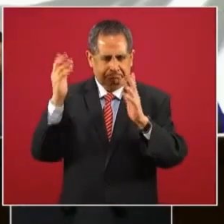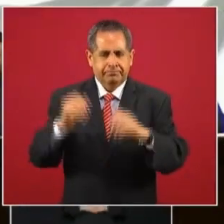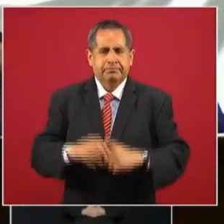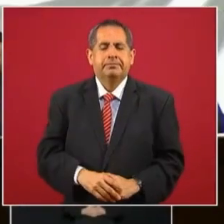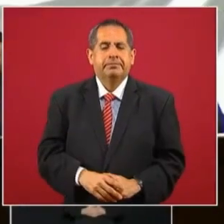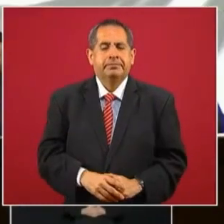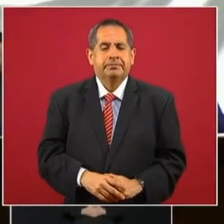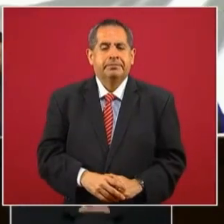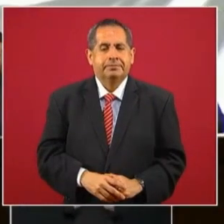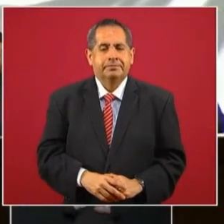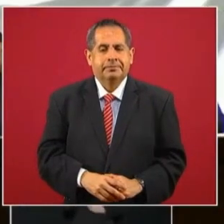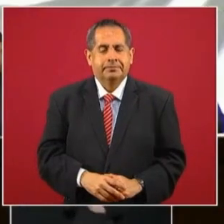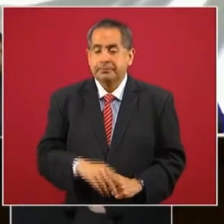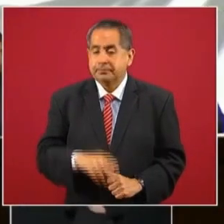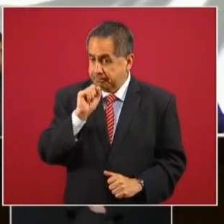Además,